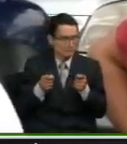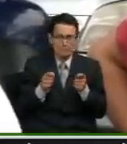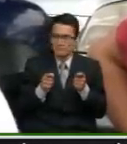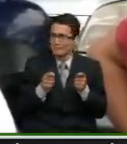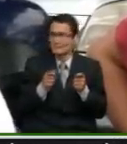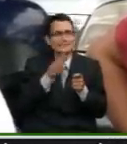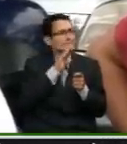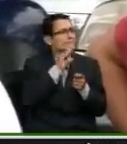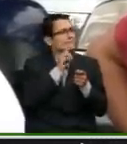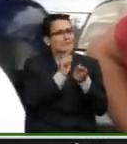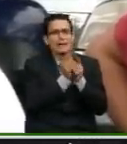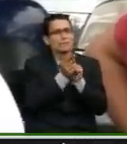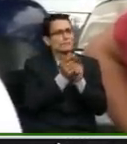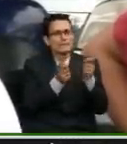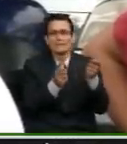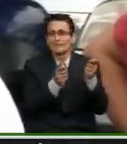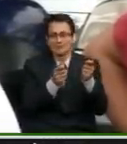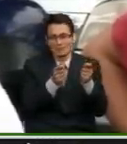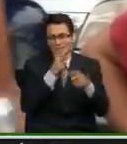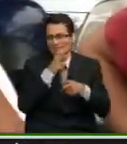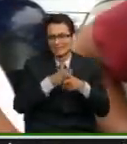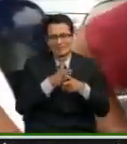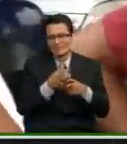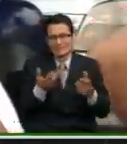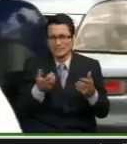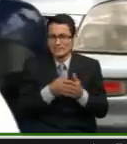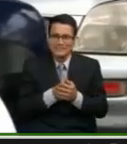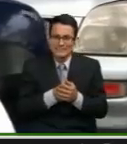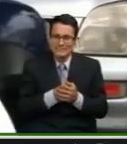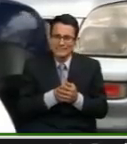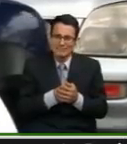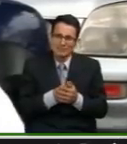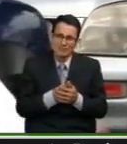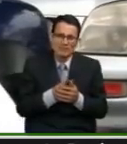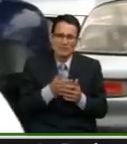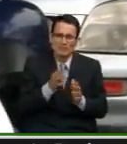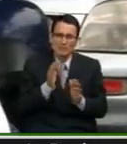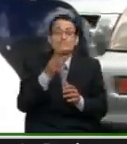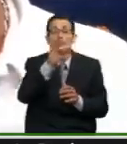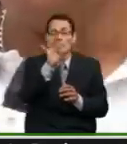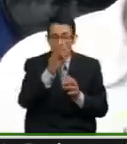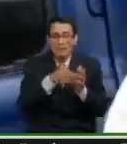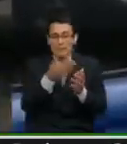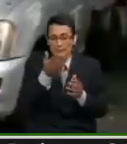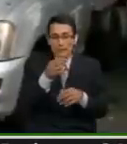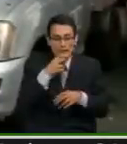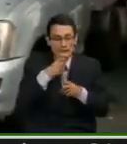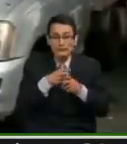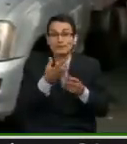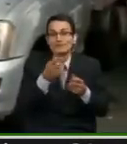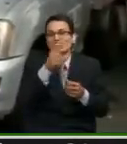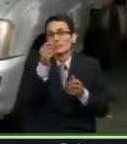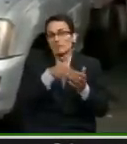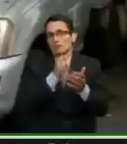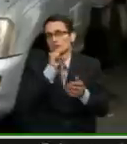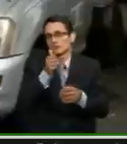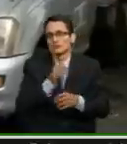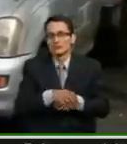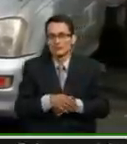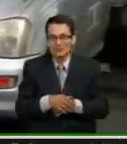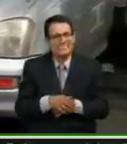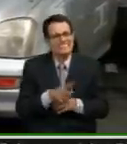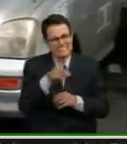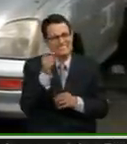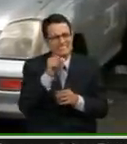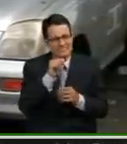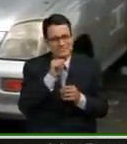que lo descambie, ahí queda mal. Sí, no les cambian uno de 50, uno de 100 mil. Y ahora uno de 100 mil, peor. Va a pagar uno